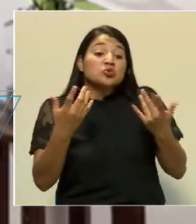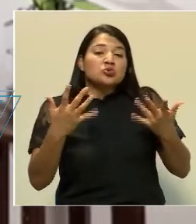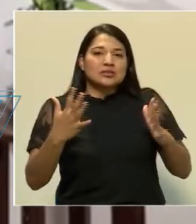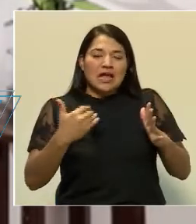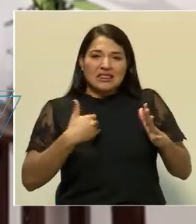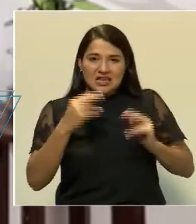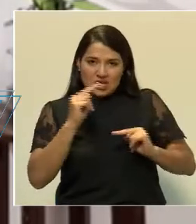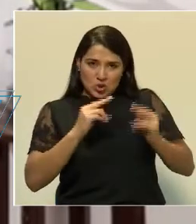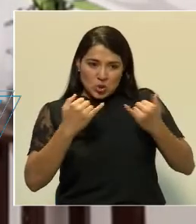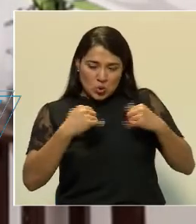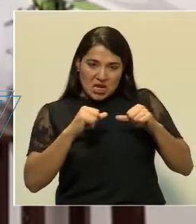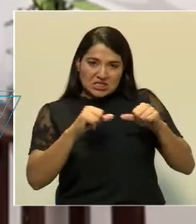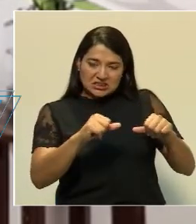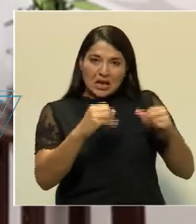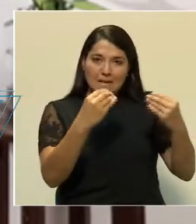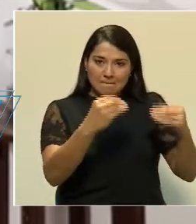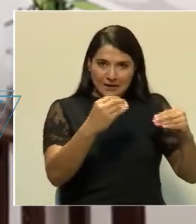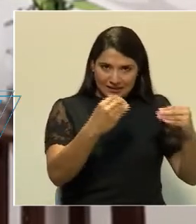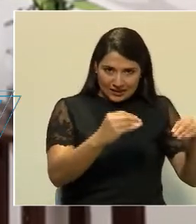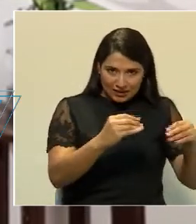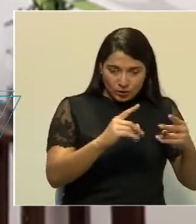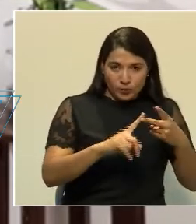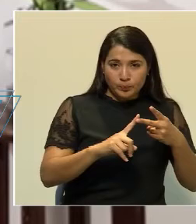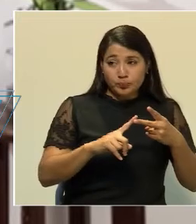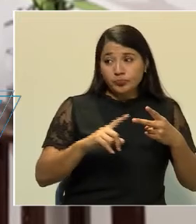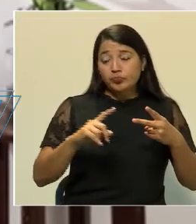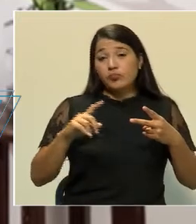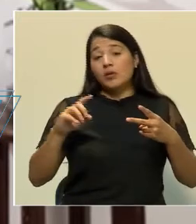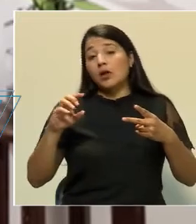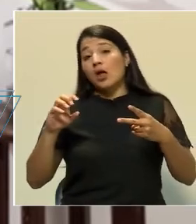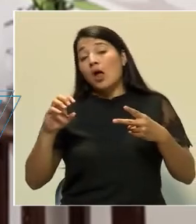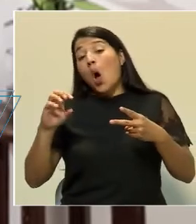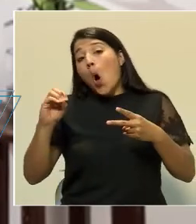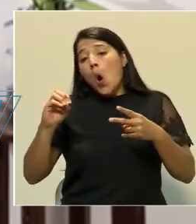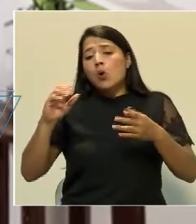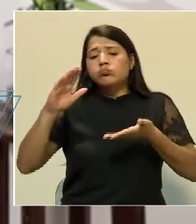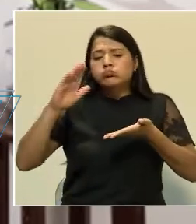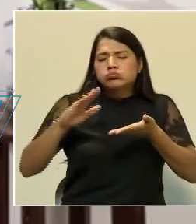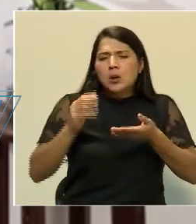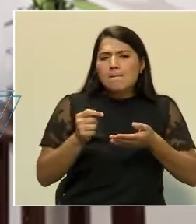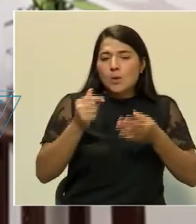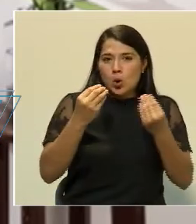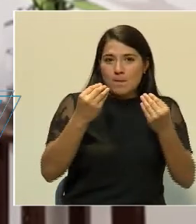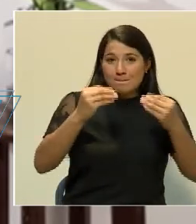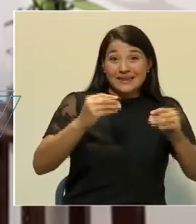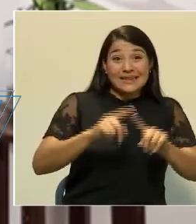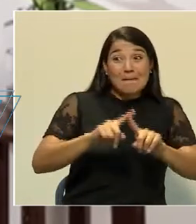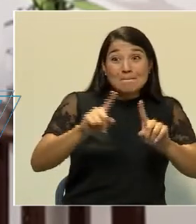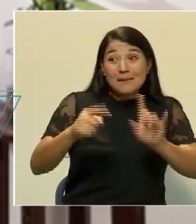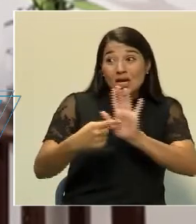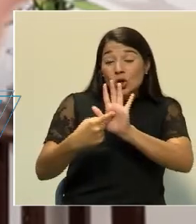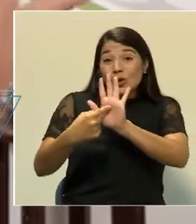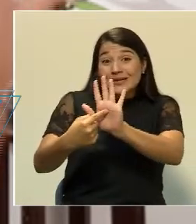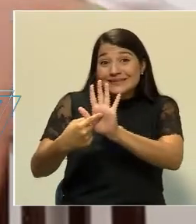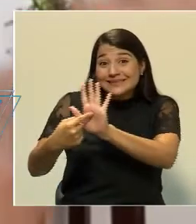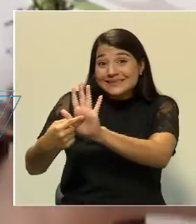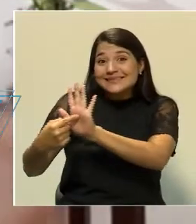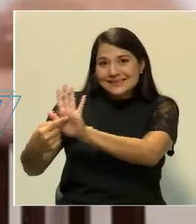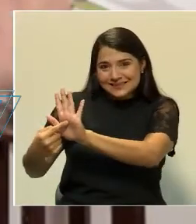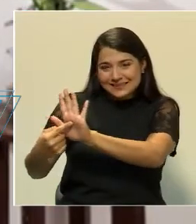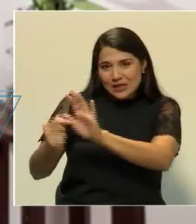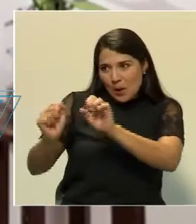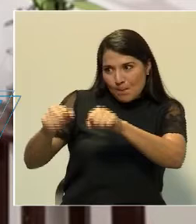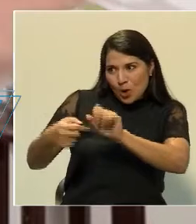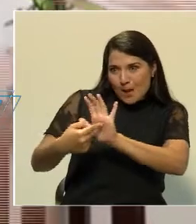siguen vendiendo, los que no estaban vendiendo, pues ahora menos, pero en realidad la parte expositiva de poner las puestas